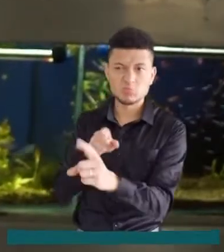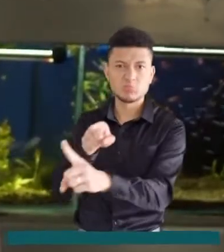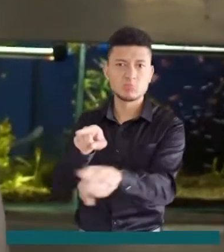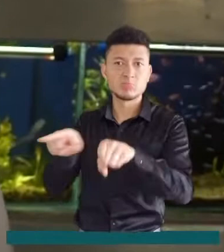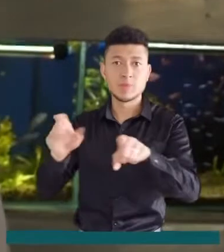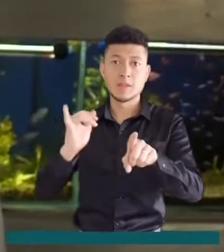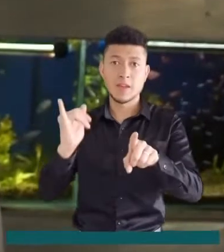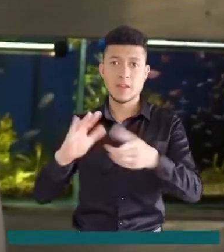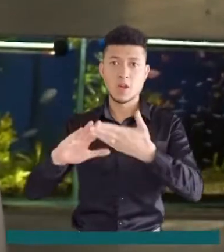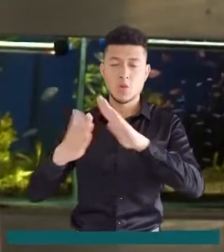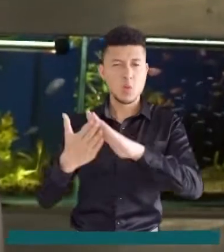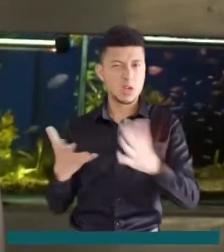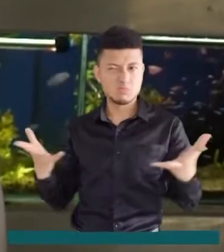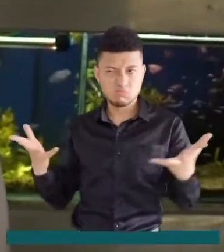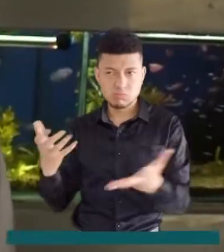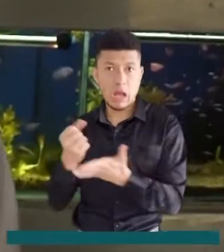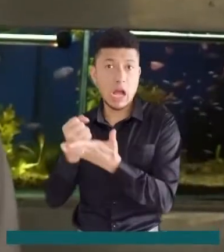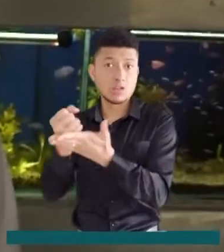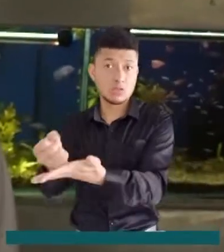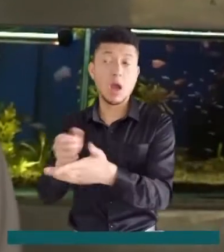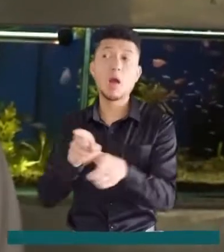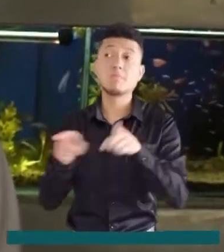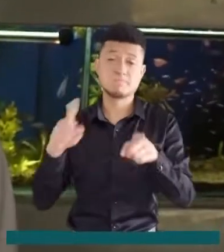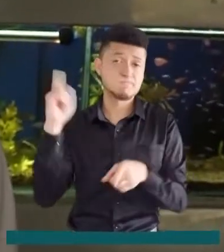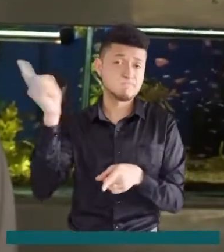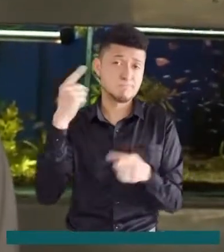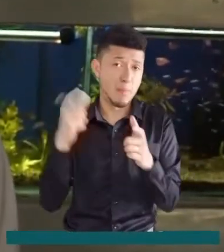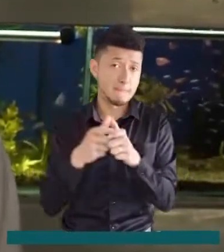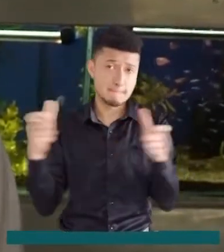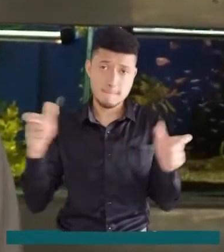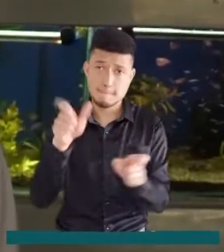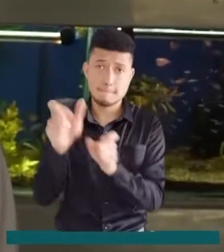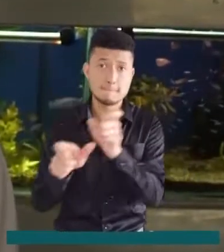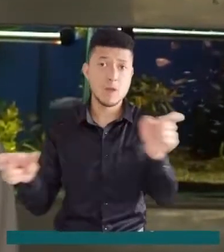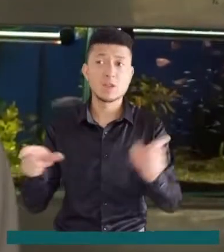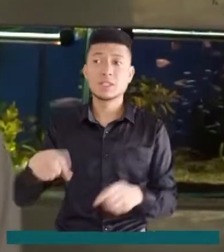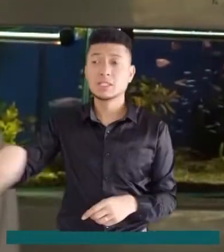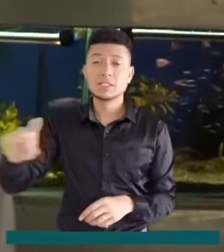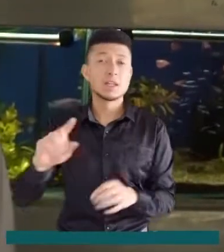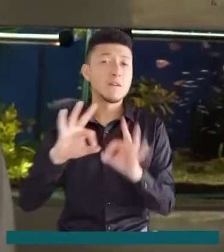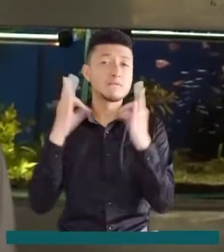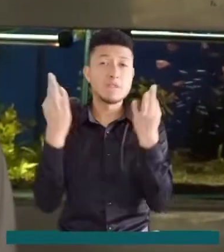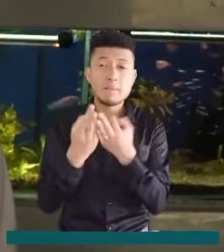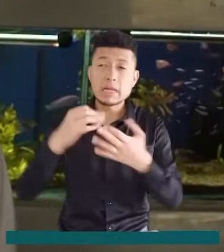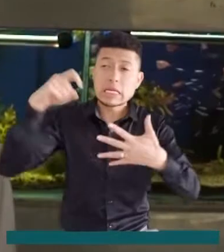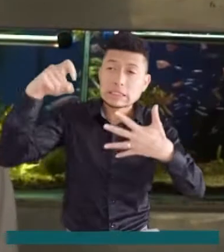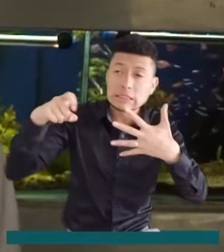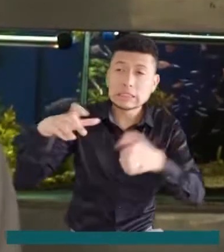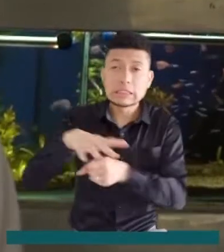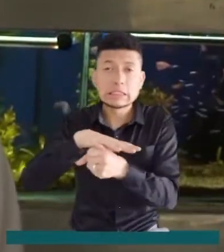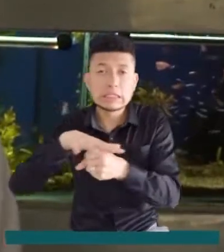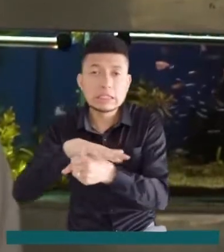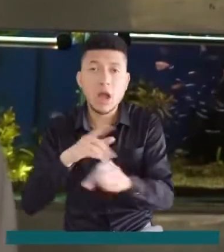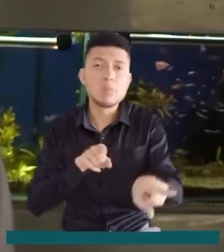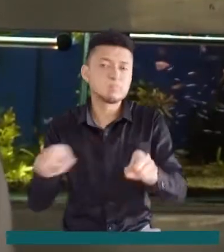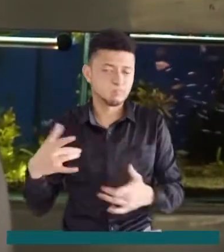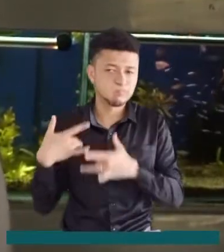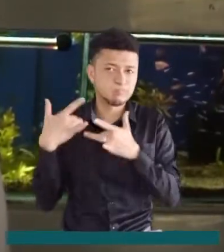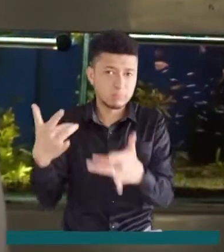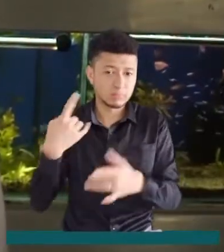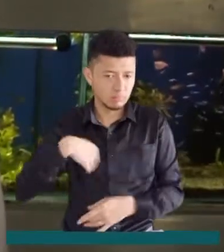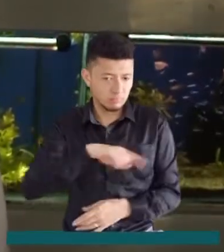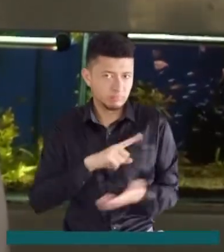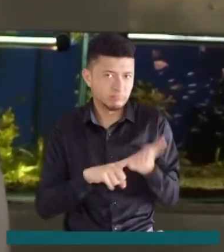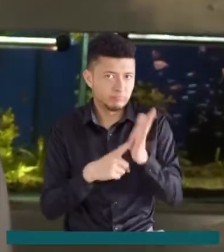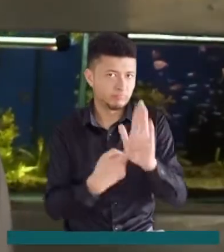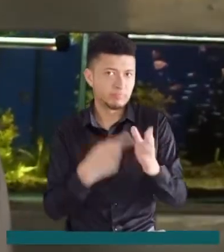ibaguereña, viendo la necesidad de la mayoría de las personas y en especial las familias necesitadas, así como representando nuestros